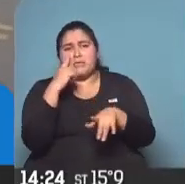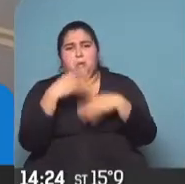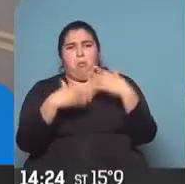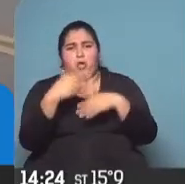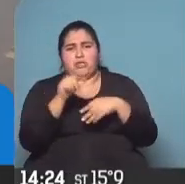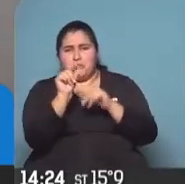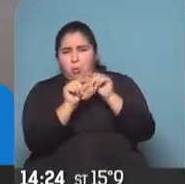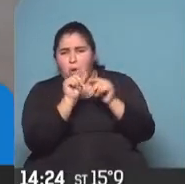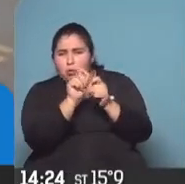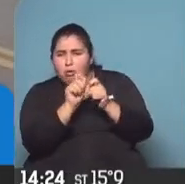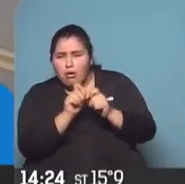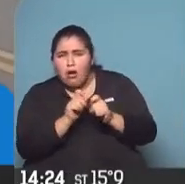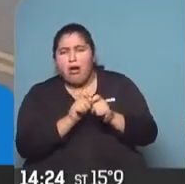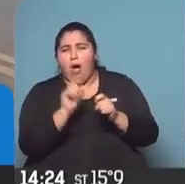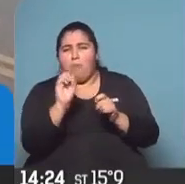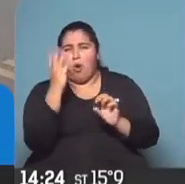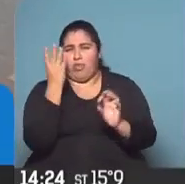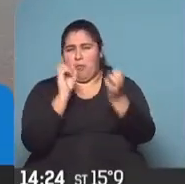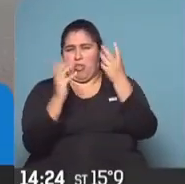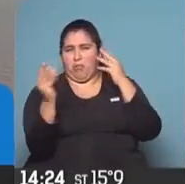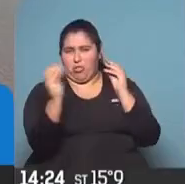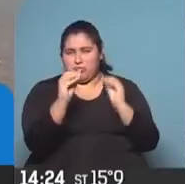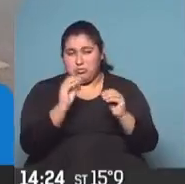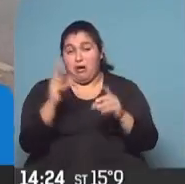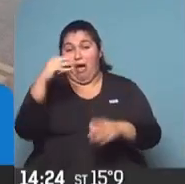modernización habiéndose incorporado una